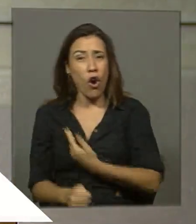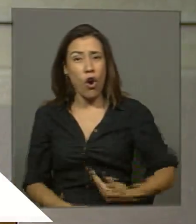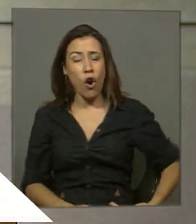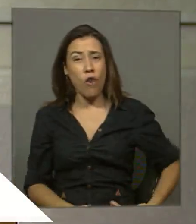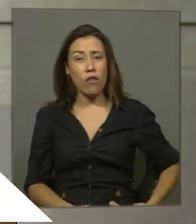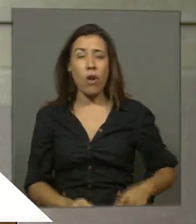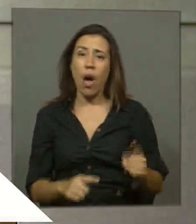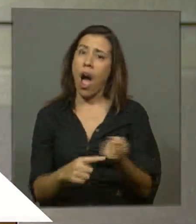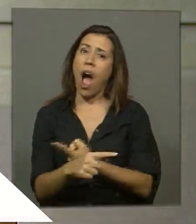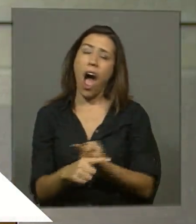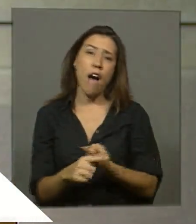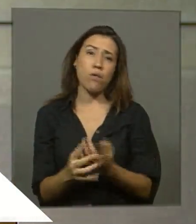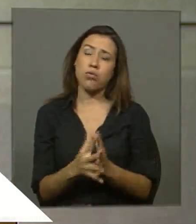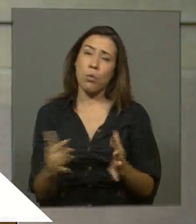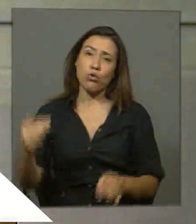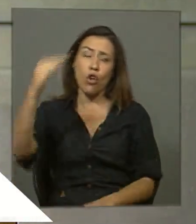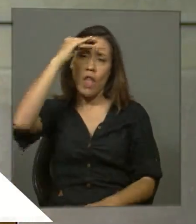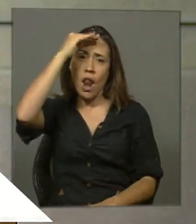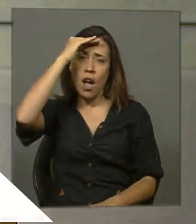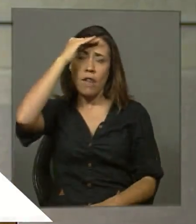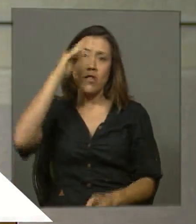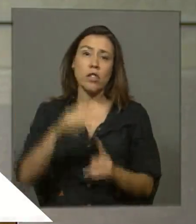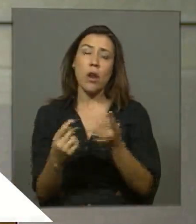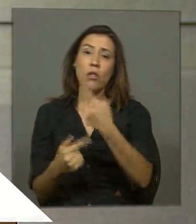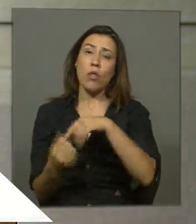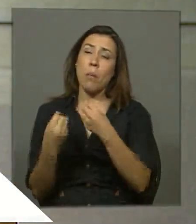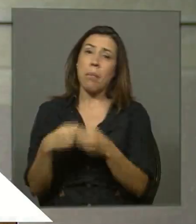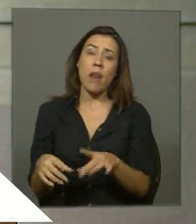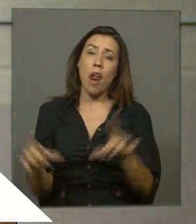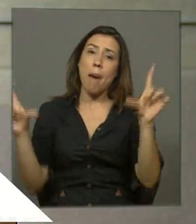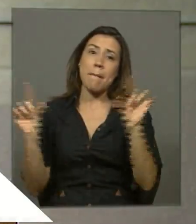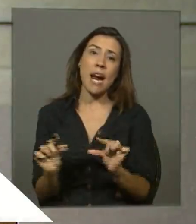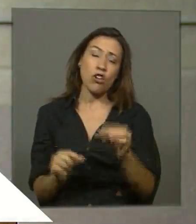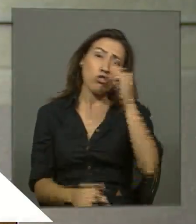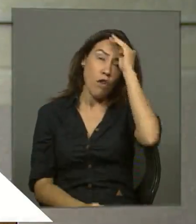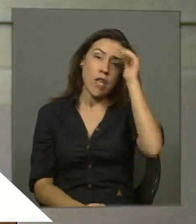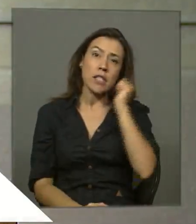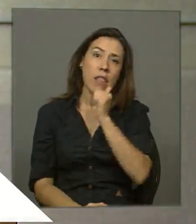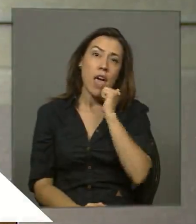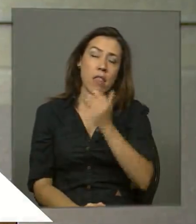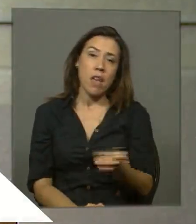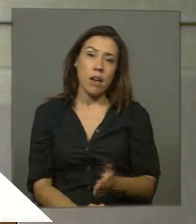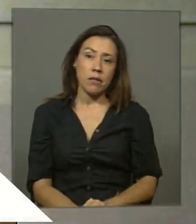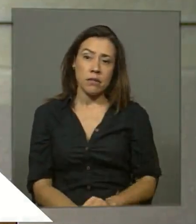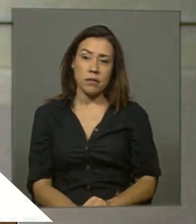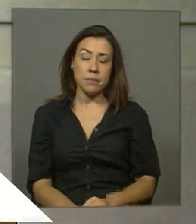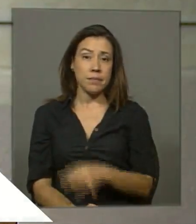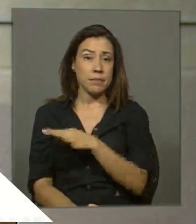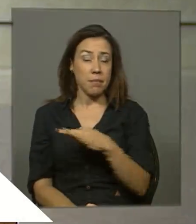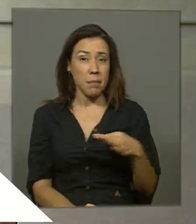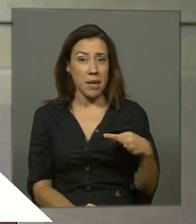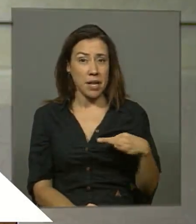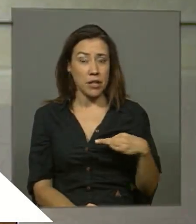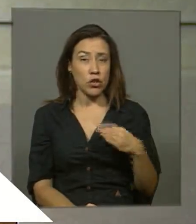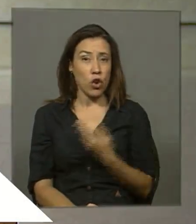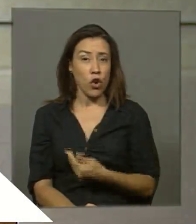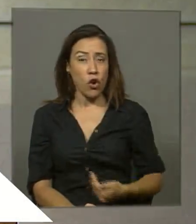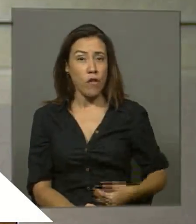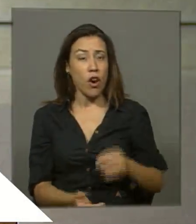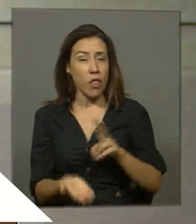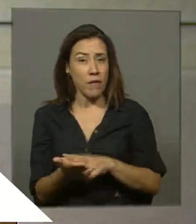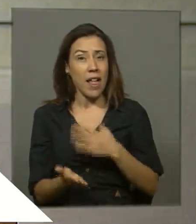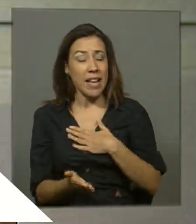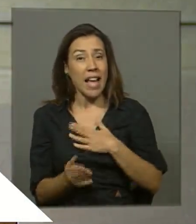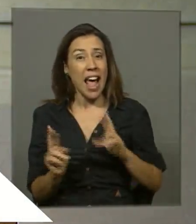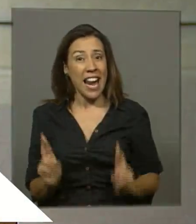está abusando de esa confianza y la están perdiendo día a día si el ministro y el gobierno genuinamente